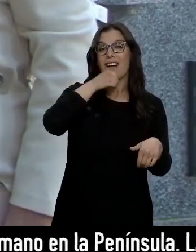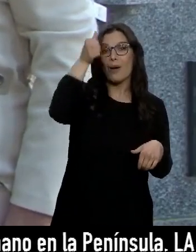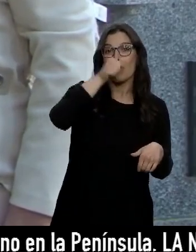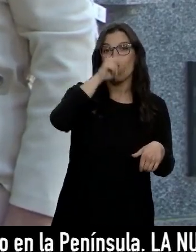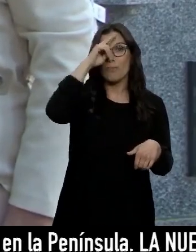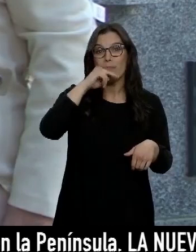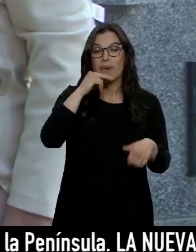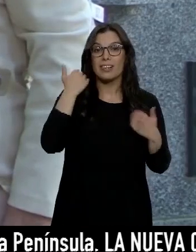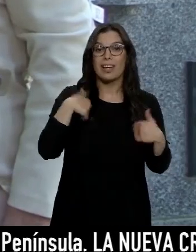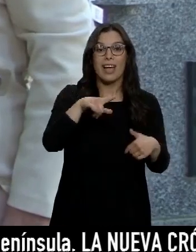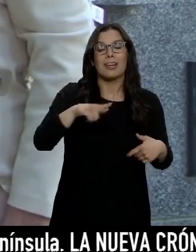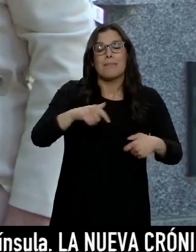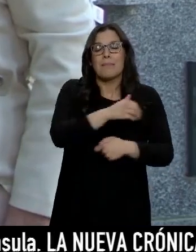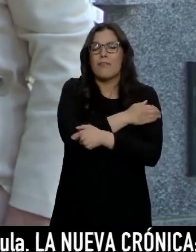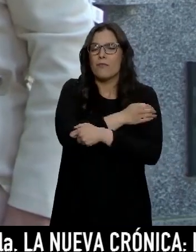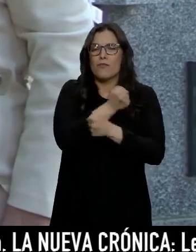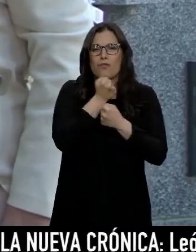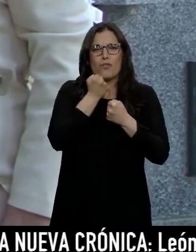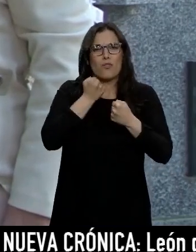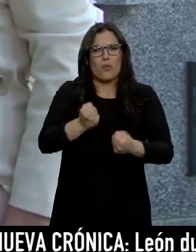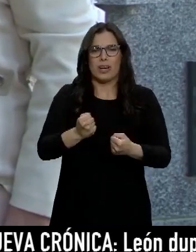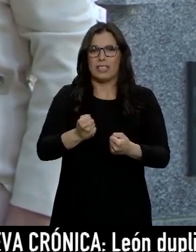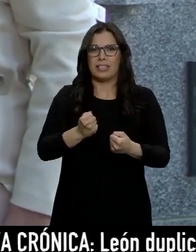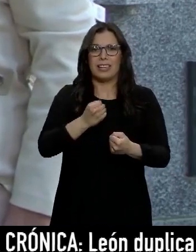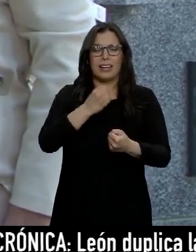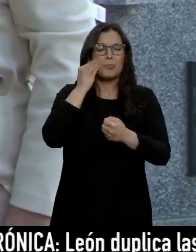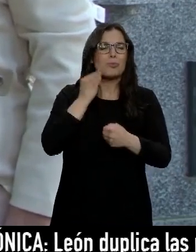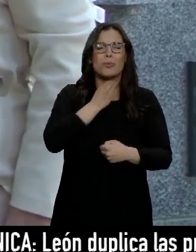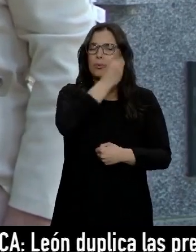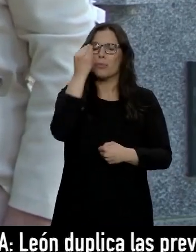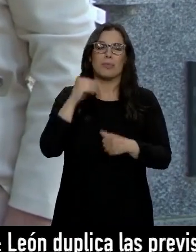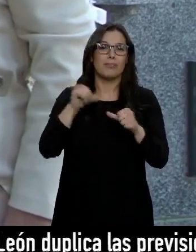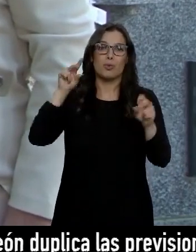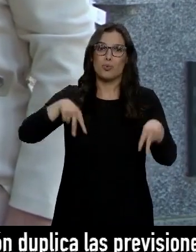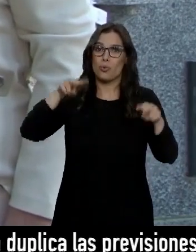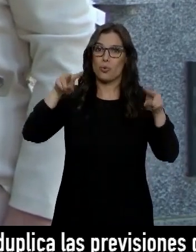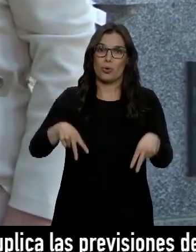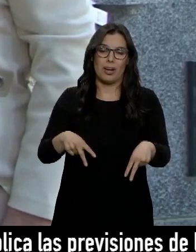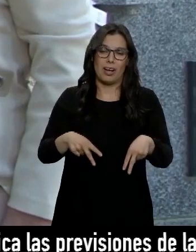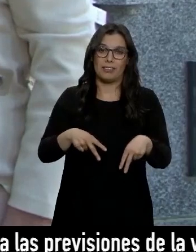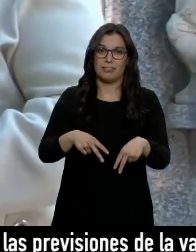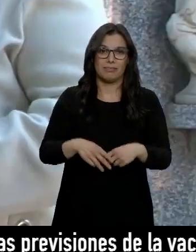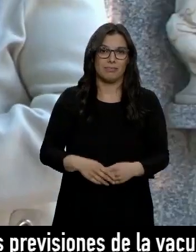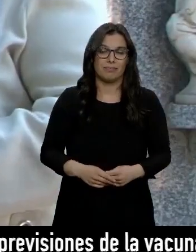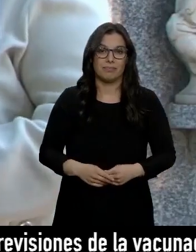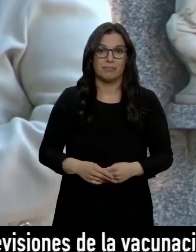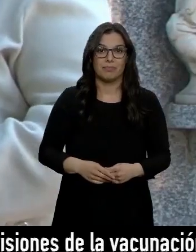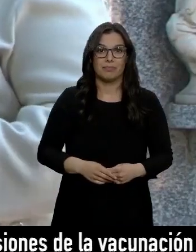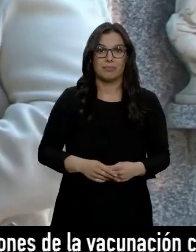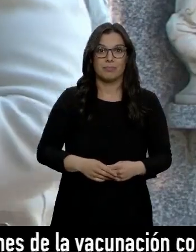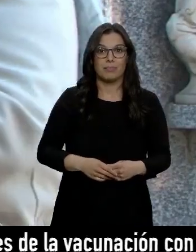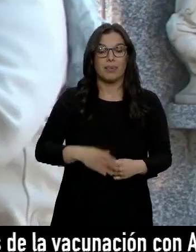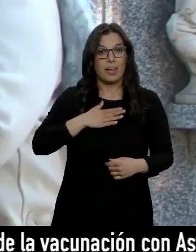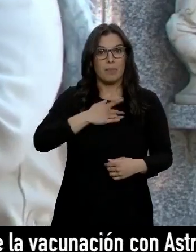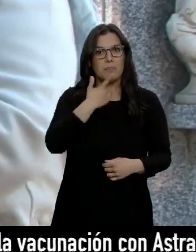padre, me dio un abrazo tan grande y unos besos que en mi vida me les había dado mi madre nunca. Al partido mío me